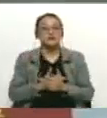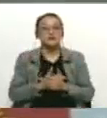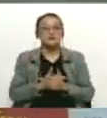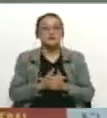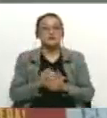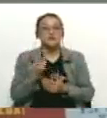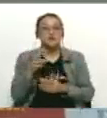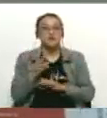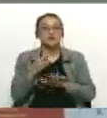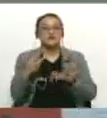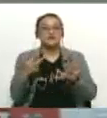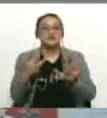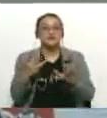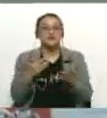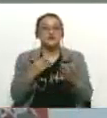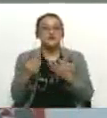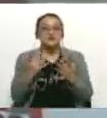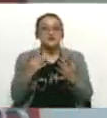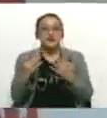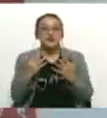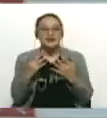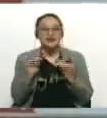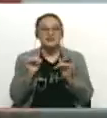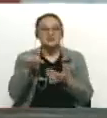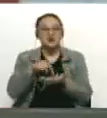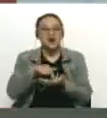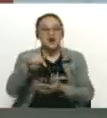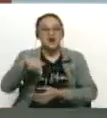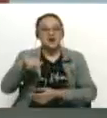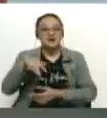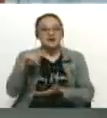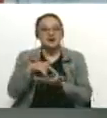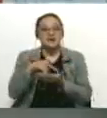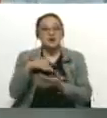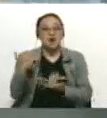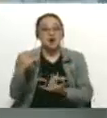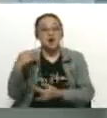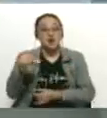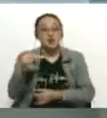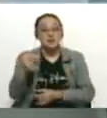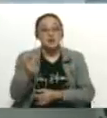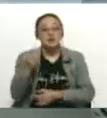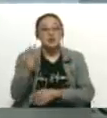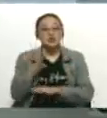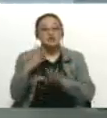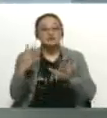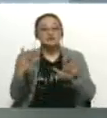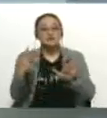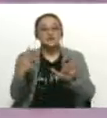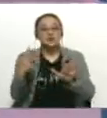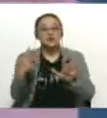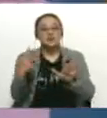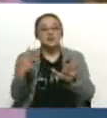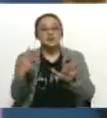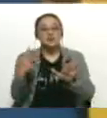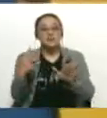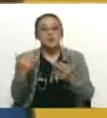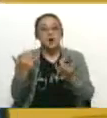edición número 18 de la feria que llega aquí a Carabobo. En noviembre tendremos la número 19. En esta ocasión